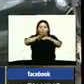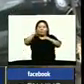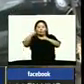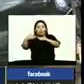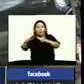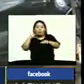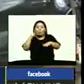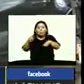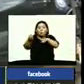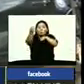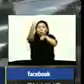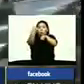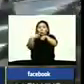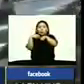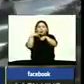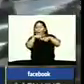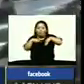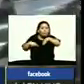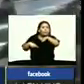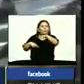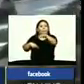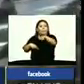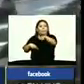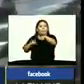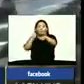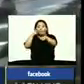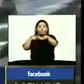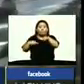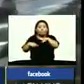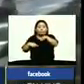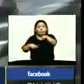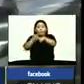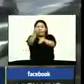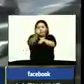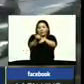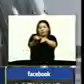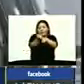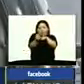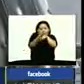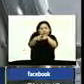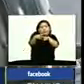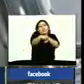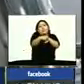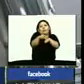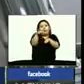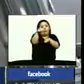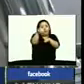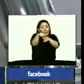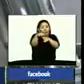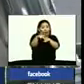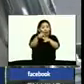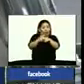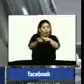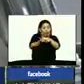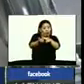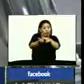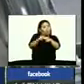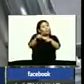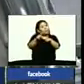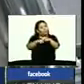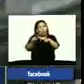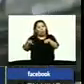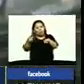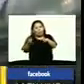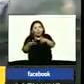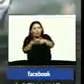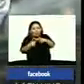cruzó cuando el semáforo estaba en rojo. Debido al impacto, el motorista quedó atrapado en la estructura metálica del automotor. Cuerpos